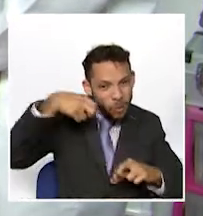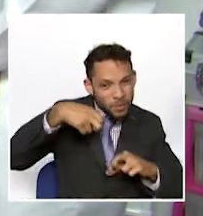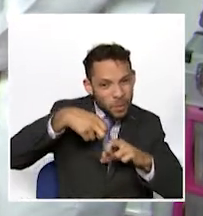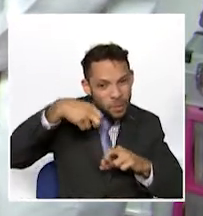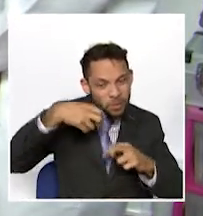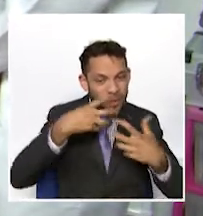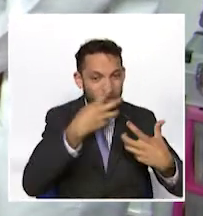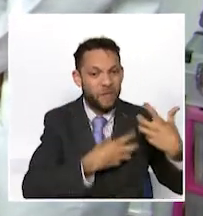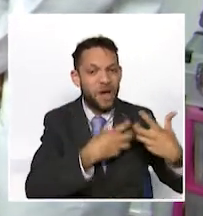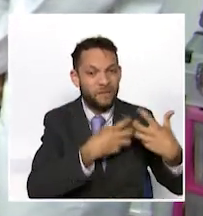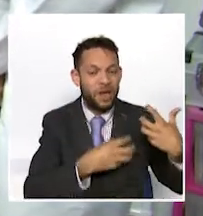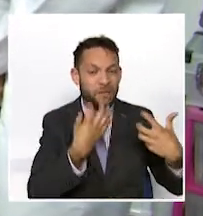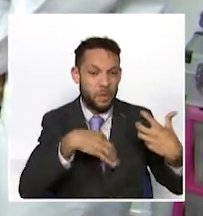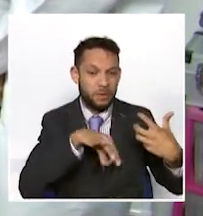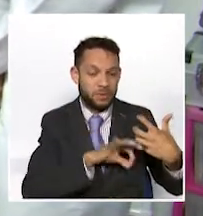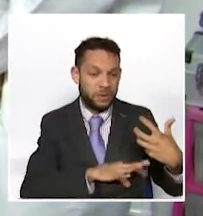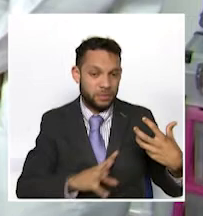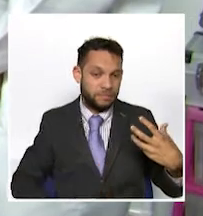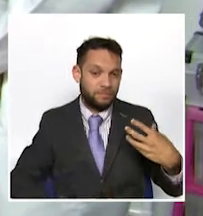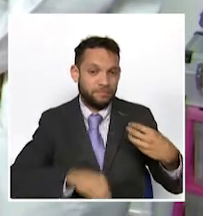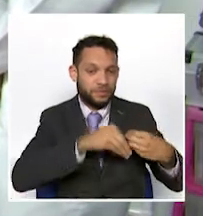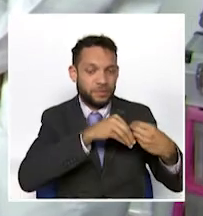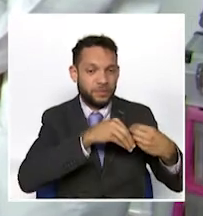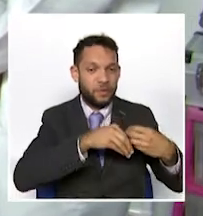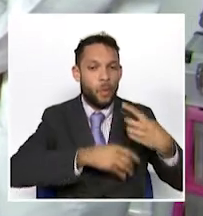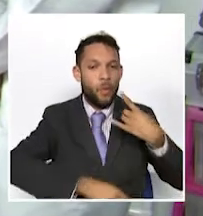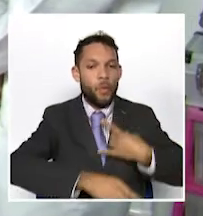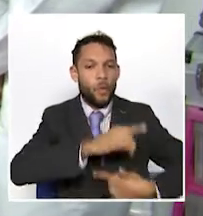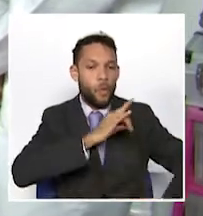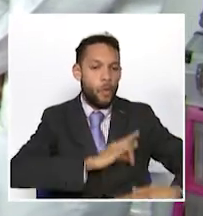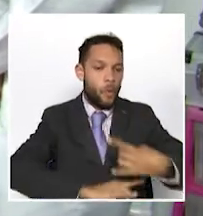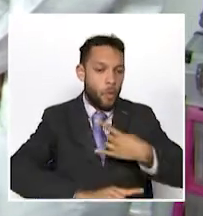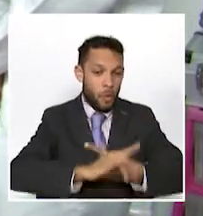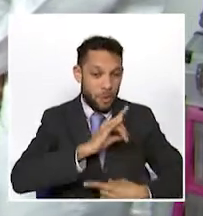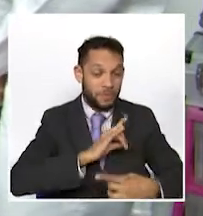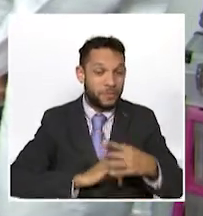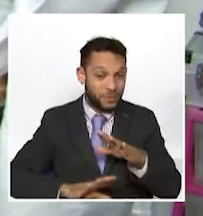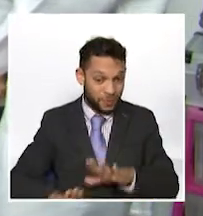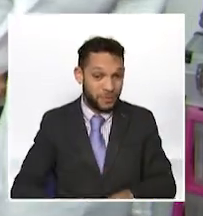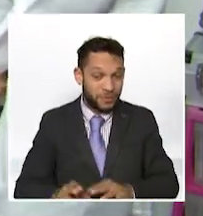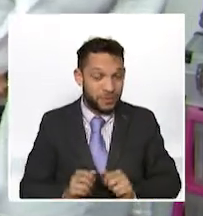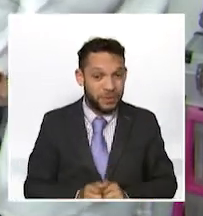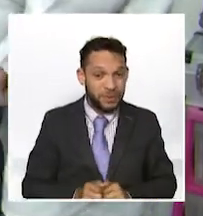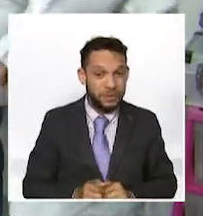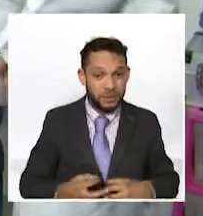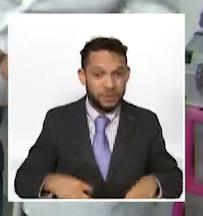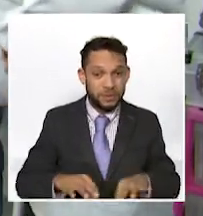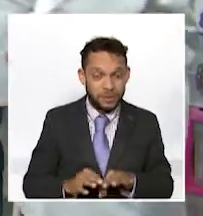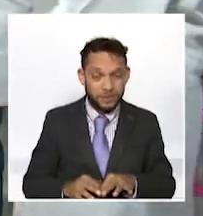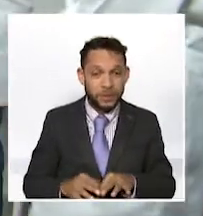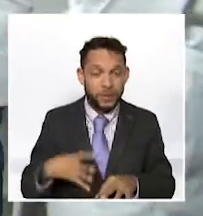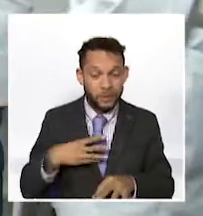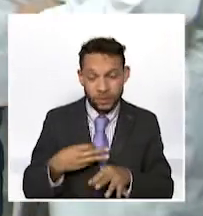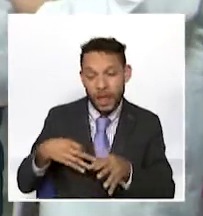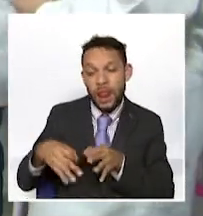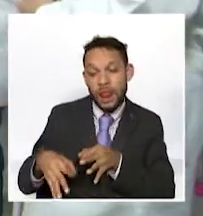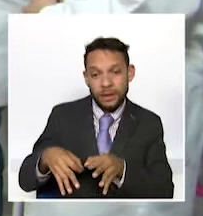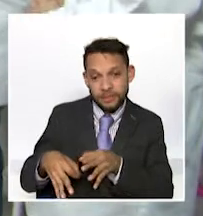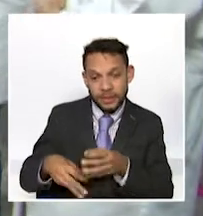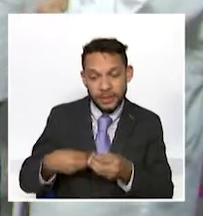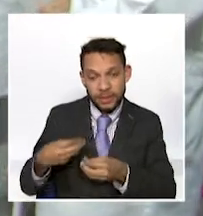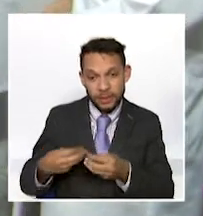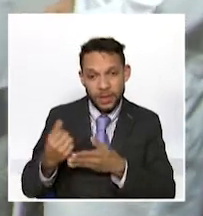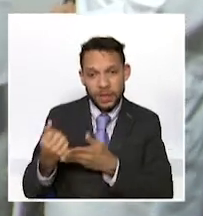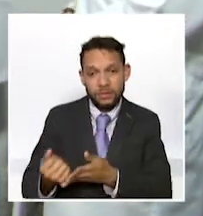que dan alimentación, nutrición, que ayudan a la circulación de los músculos. En ese momento va a empezar a hacer un procedimiento para tratarla.